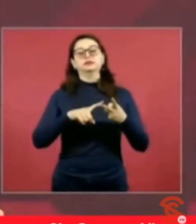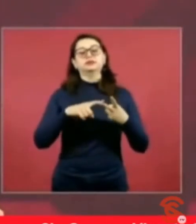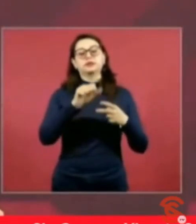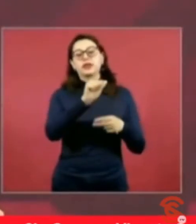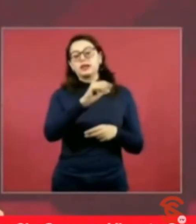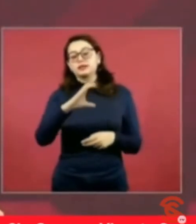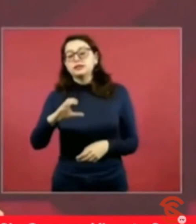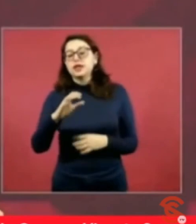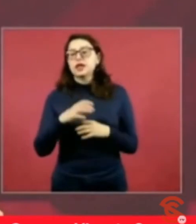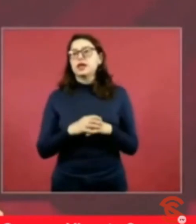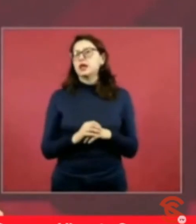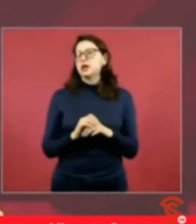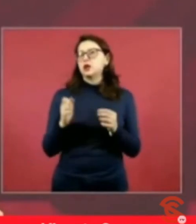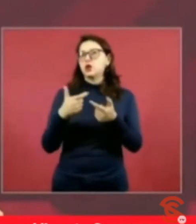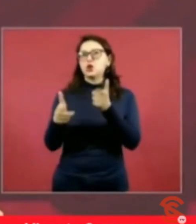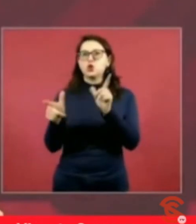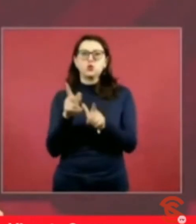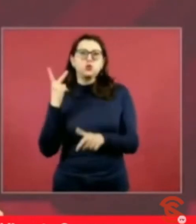partido,